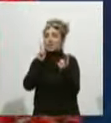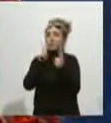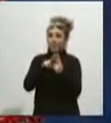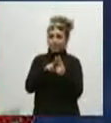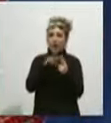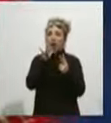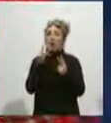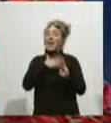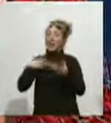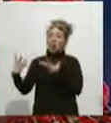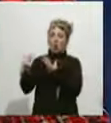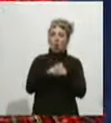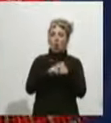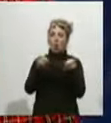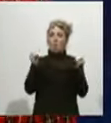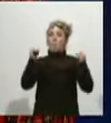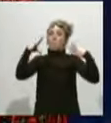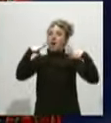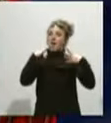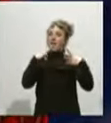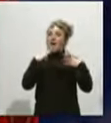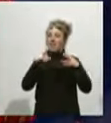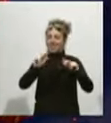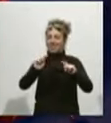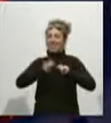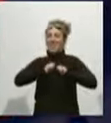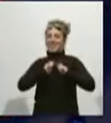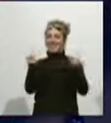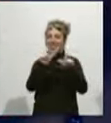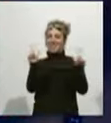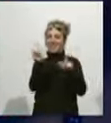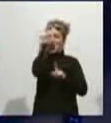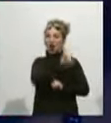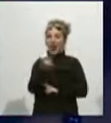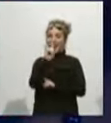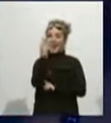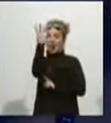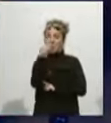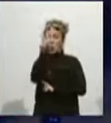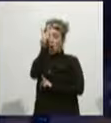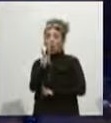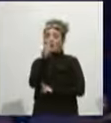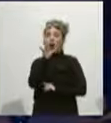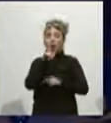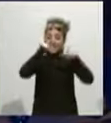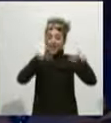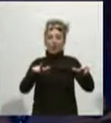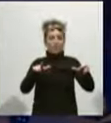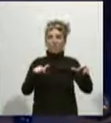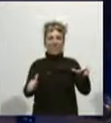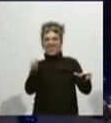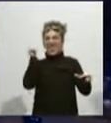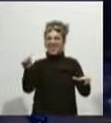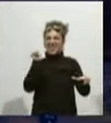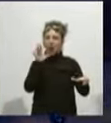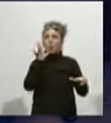esta magia que nos permite el 2 de Televisión Canaria, y es irnos justamente atrás al backstage, porque ahí vamos a encontrarnos enseguida